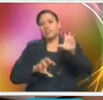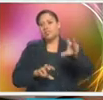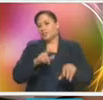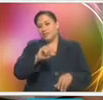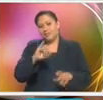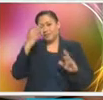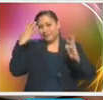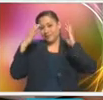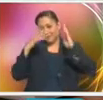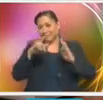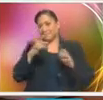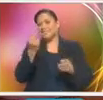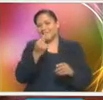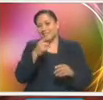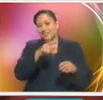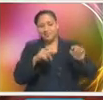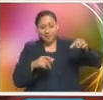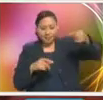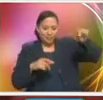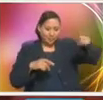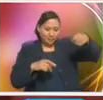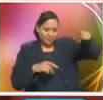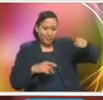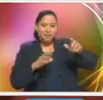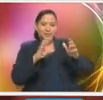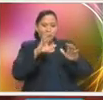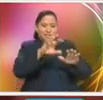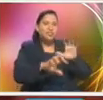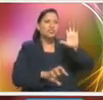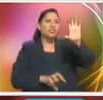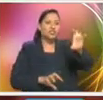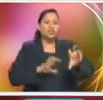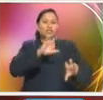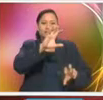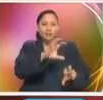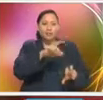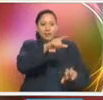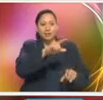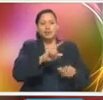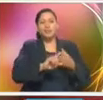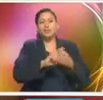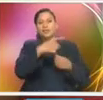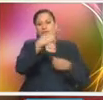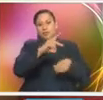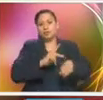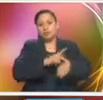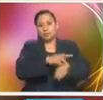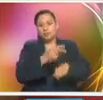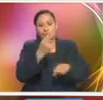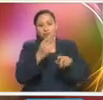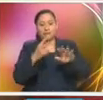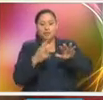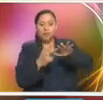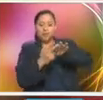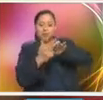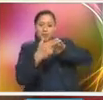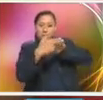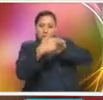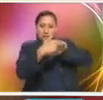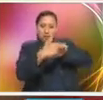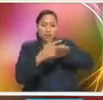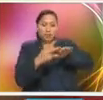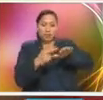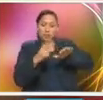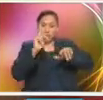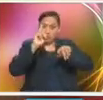bueno, ¿qué necesitamos para el gato? Igual, muy importante rascador. Aquí, por ejemplo, también por el problema de la piel, recortarle las uñas. Ojo, no quitárselas,